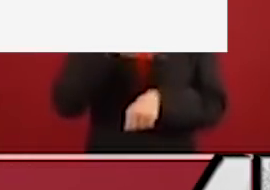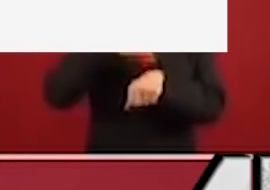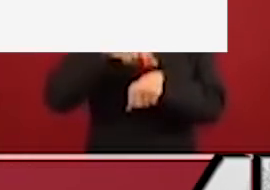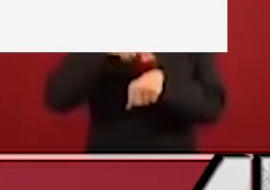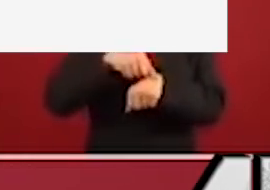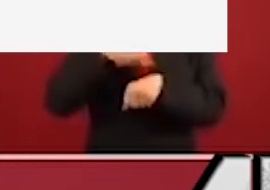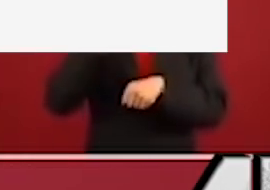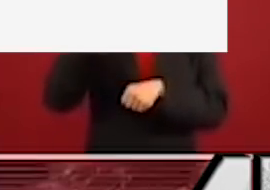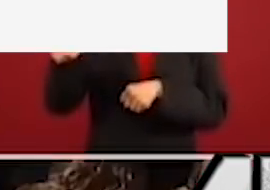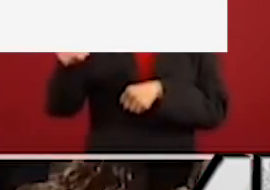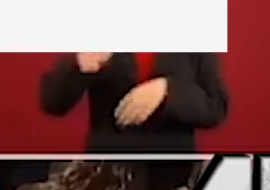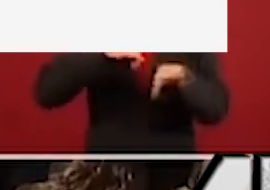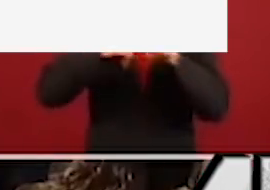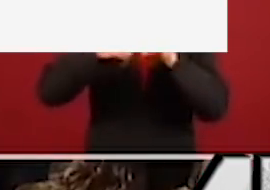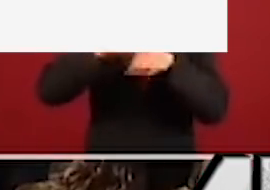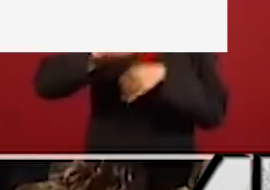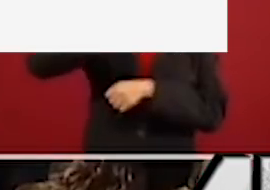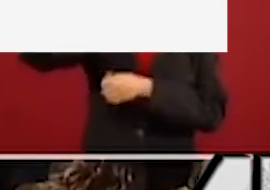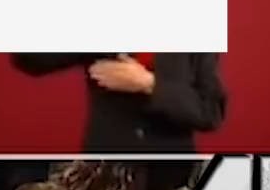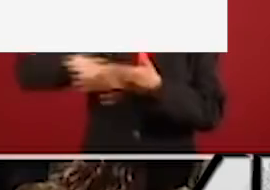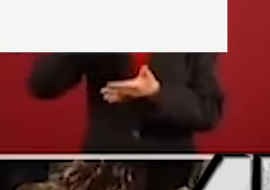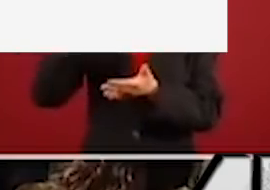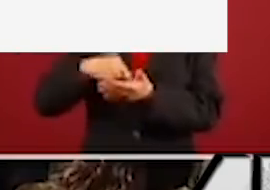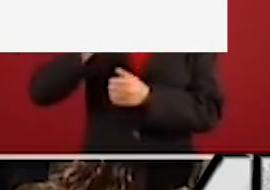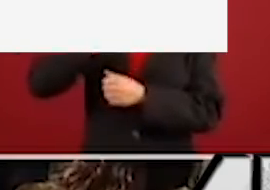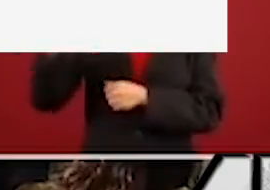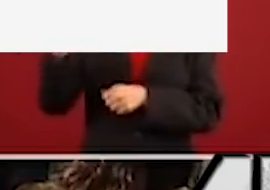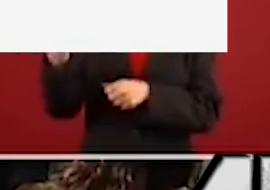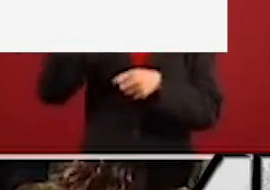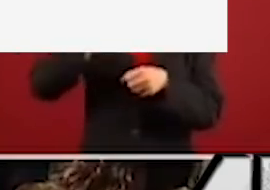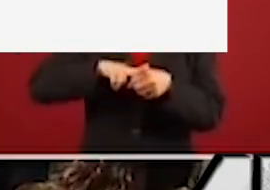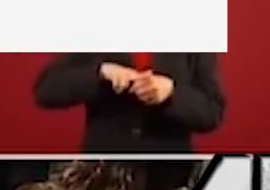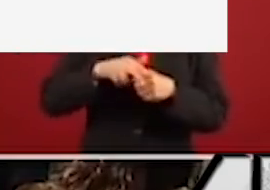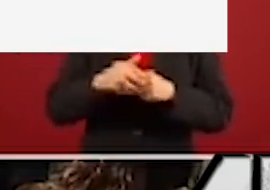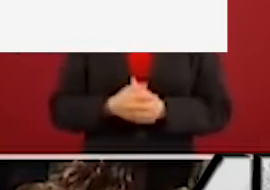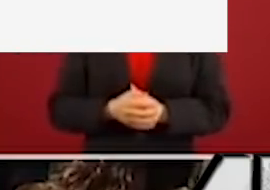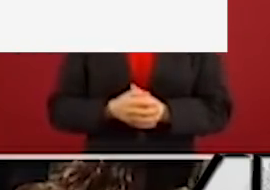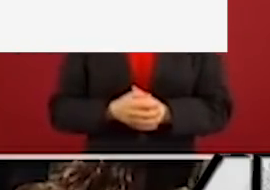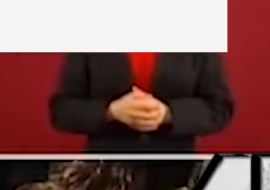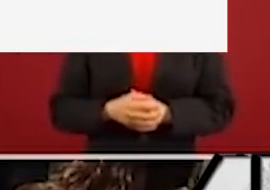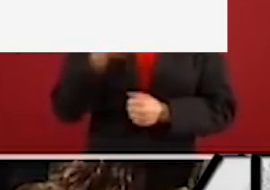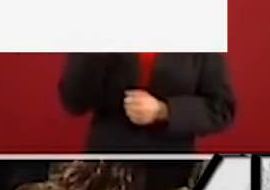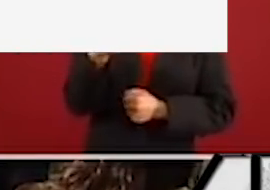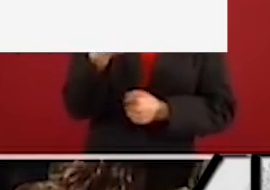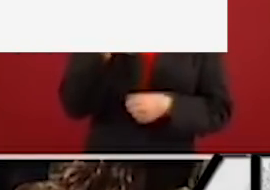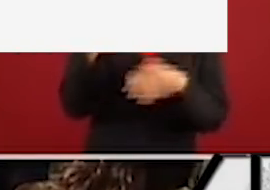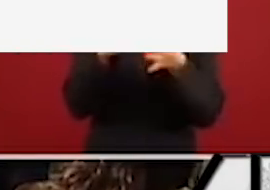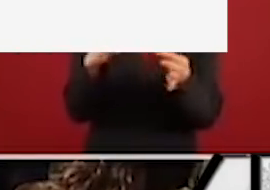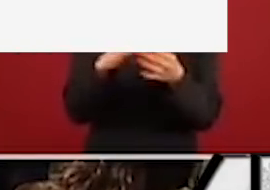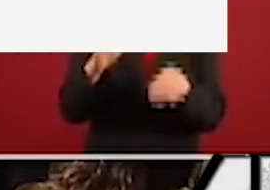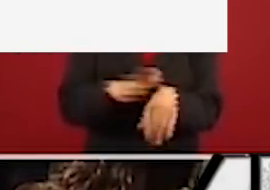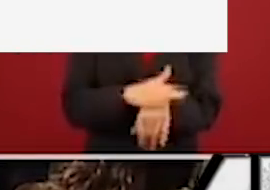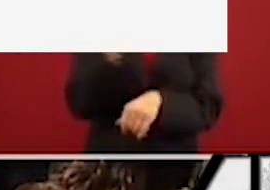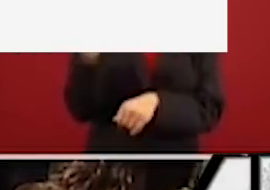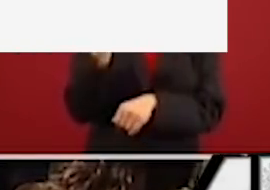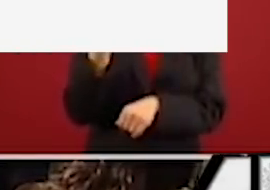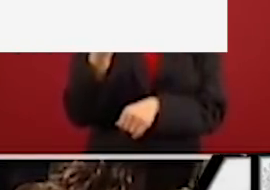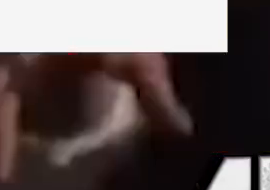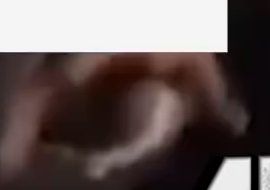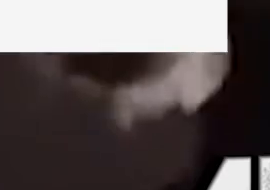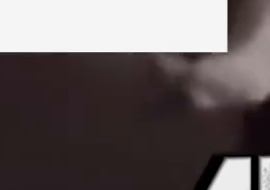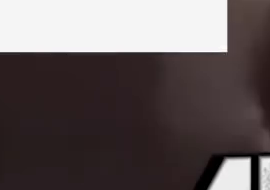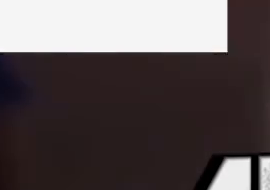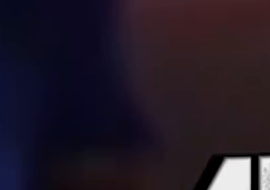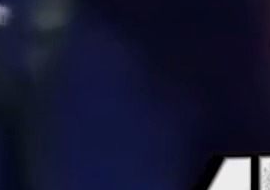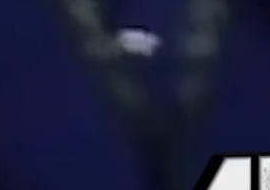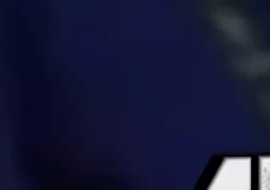aún no son confirmados. Fíjense el nivel de aseveración que está teniendo en esta nota. Sin embargo, el director